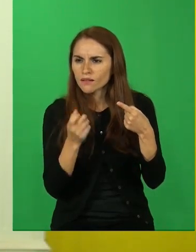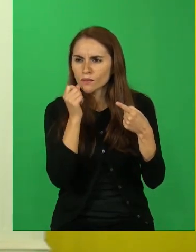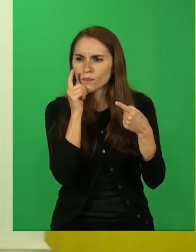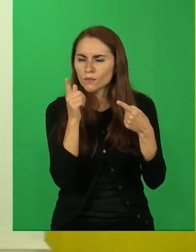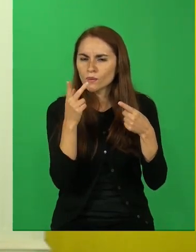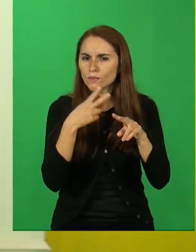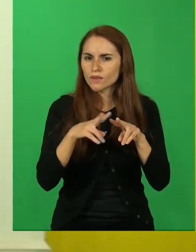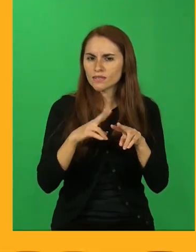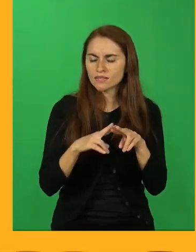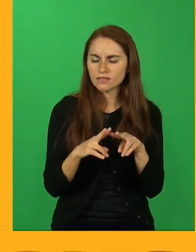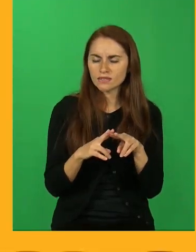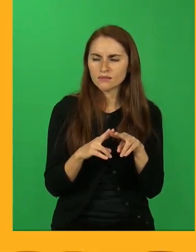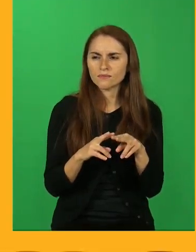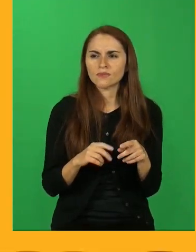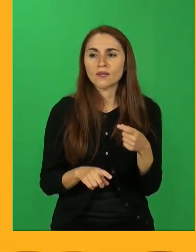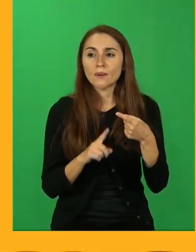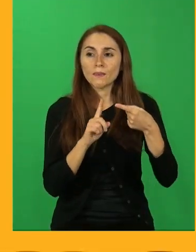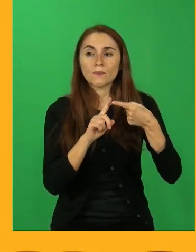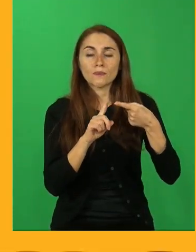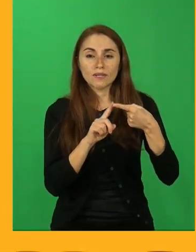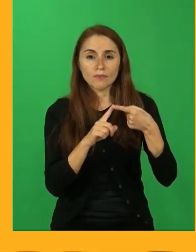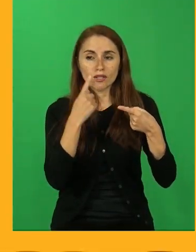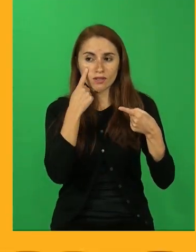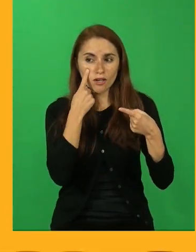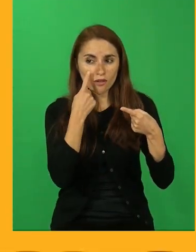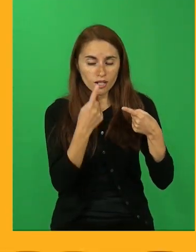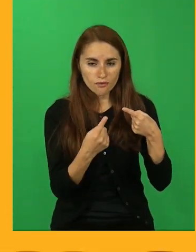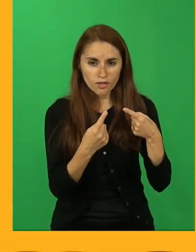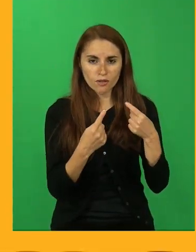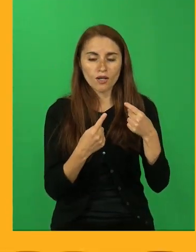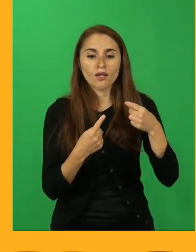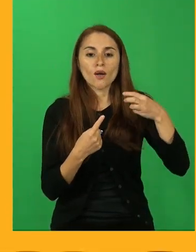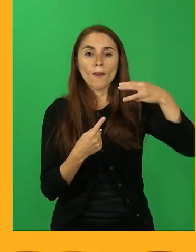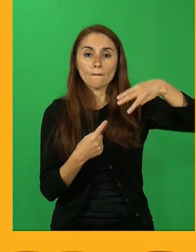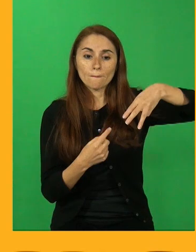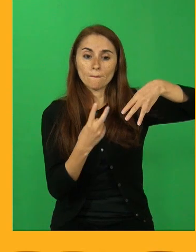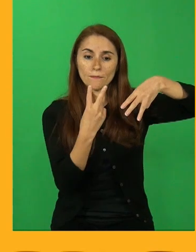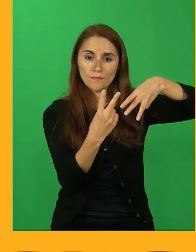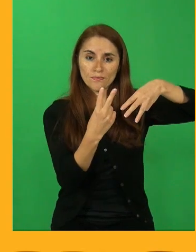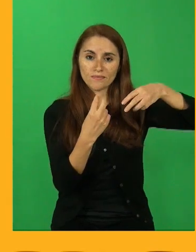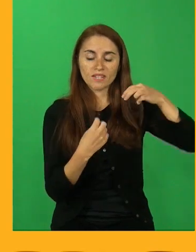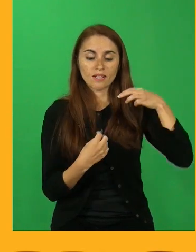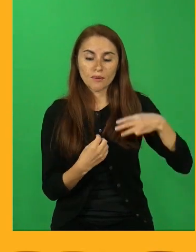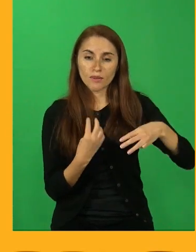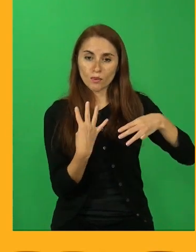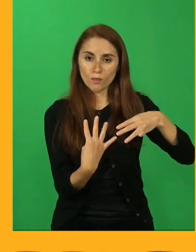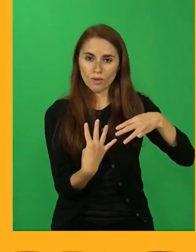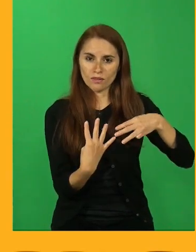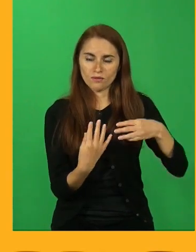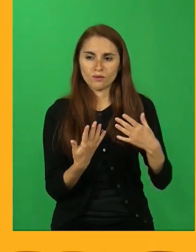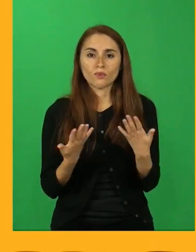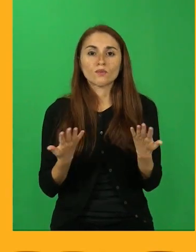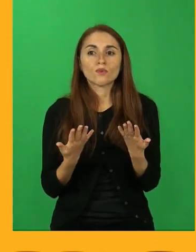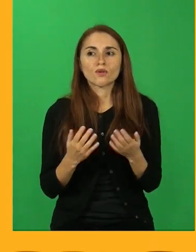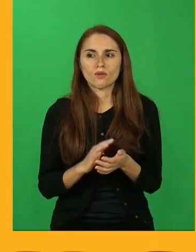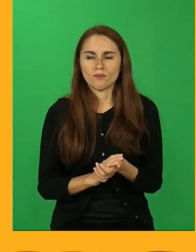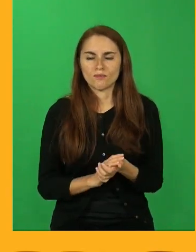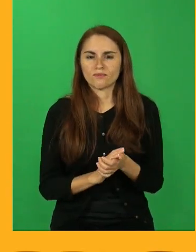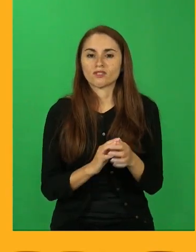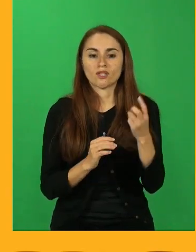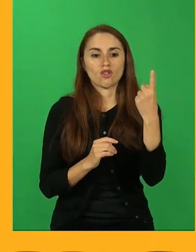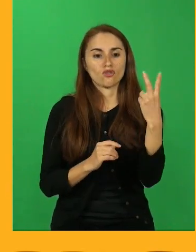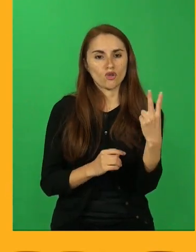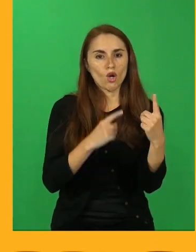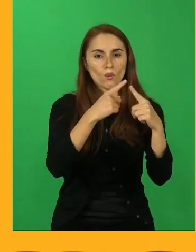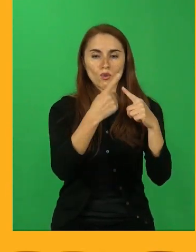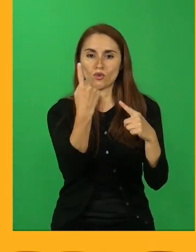vimos en las clases anteriores. Tenemos que determinar los múltiplos de 2 y de 4. ¿Cómo lo hacíamos? Los múltiplos de 2,